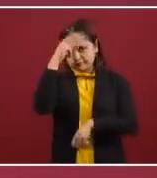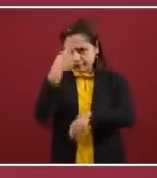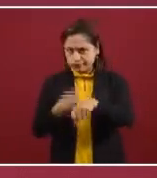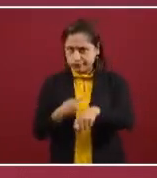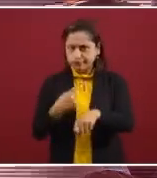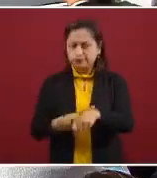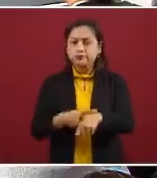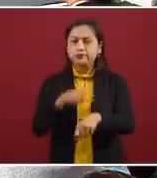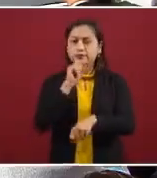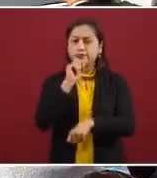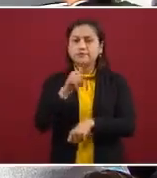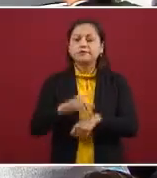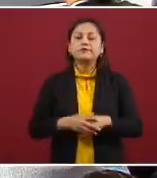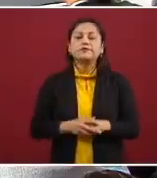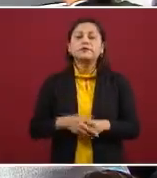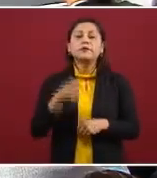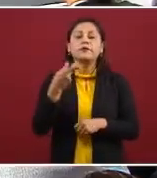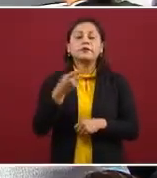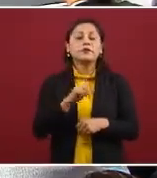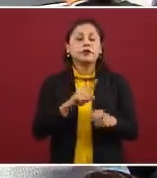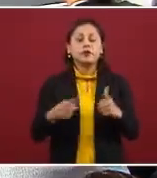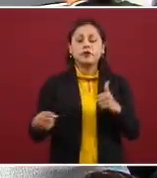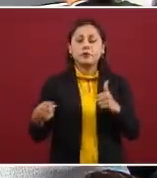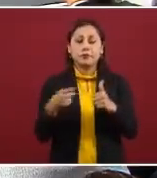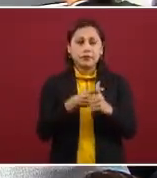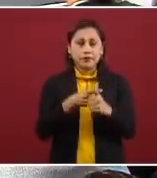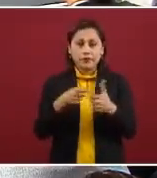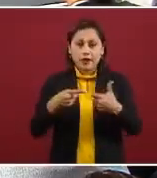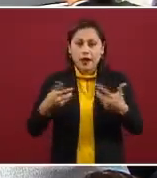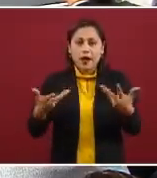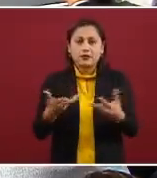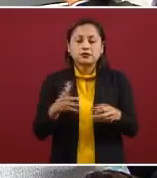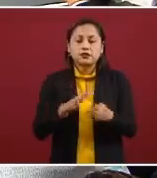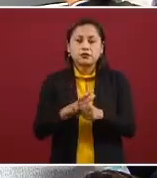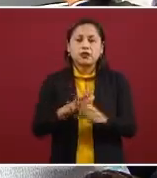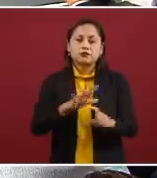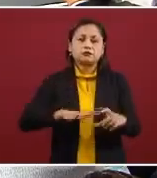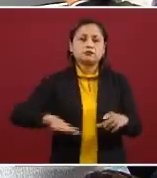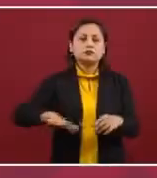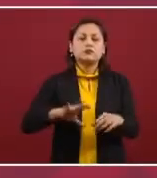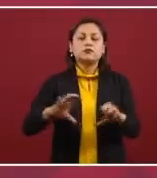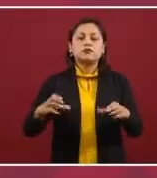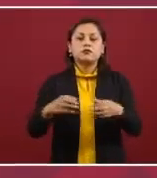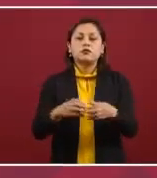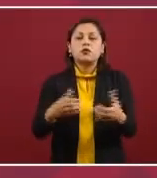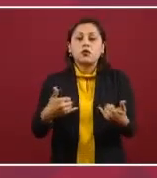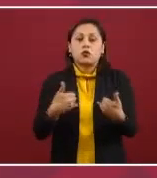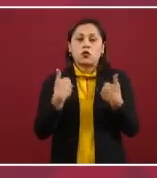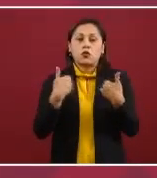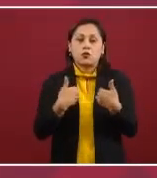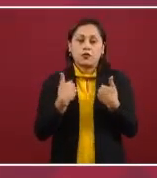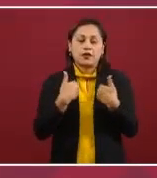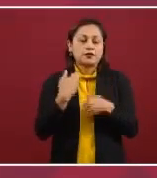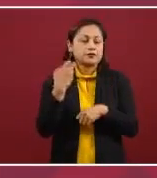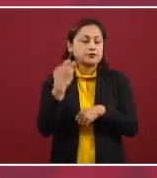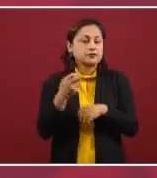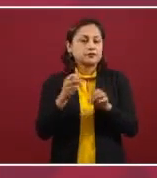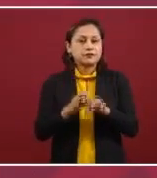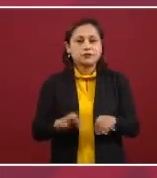la principal acción es precisamente en la población joven, la población que